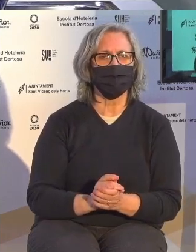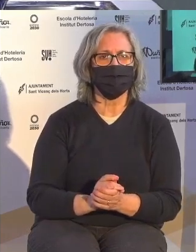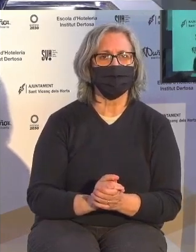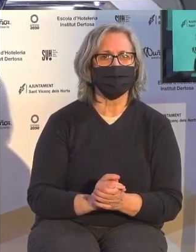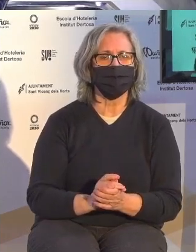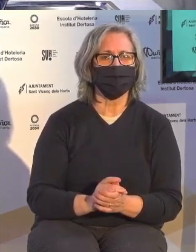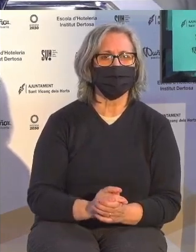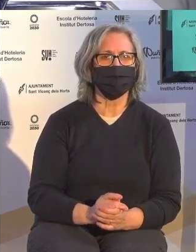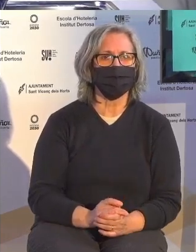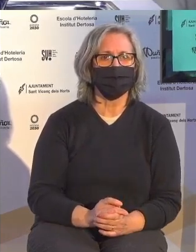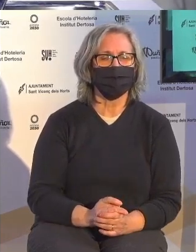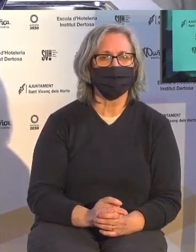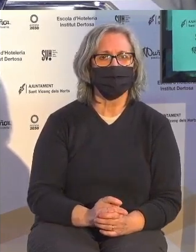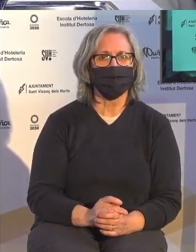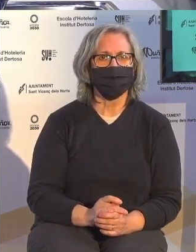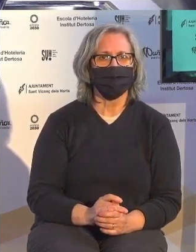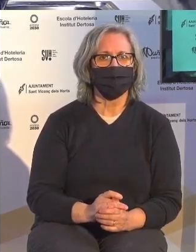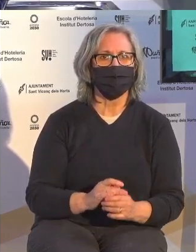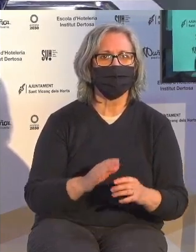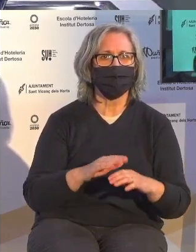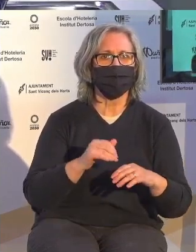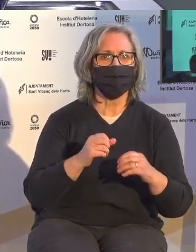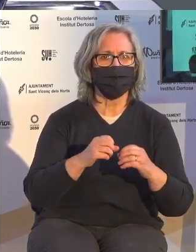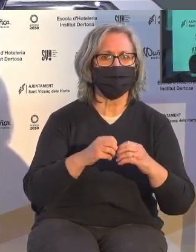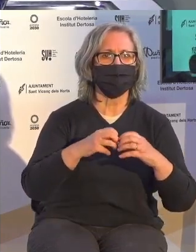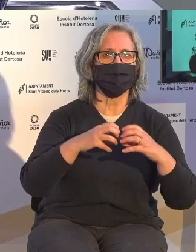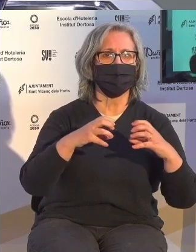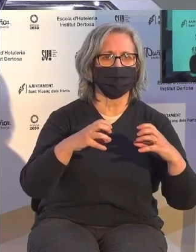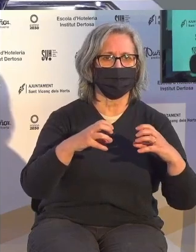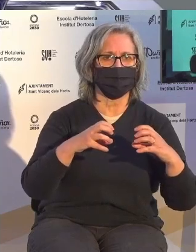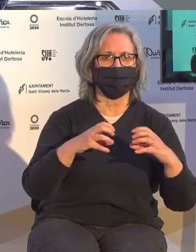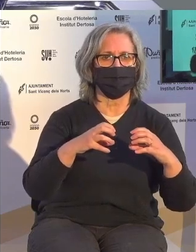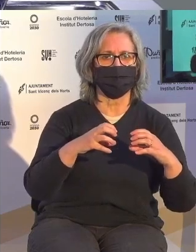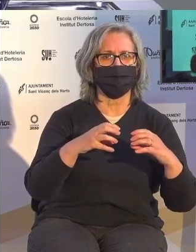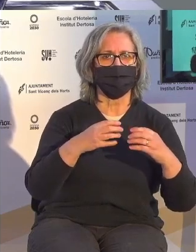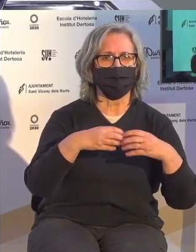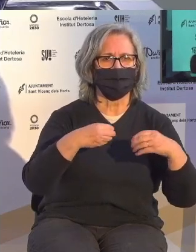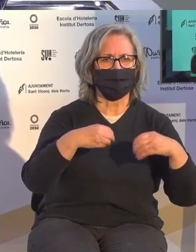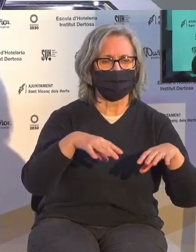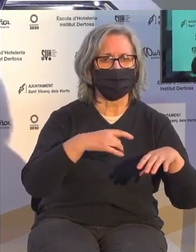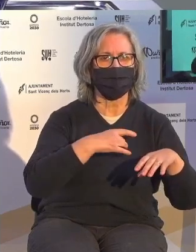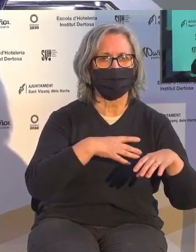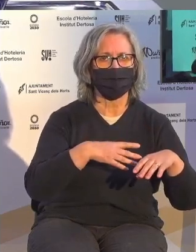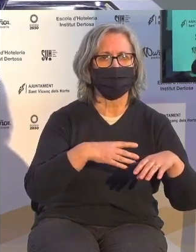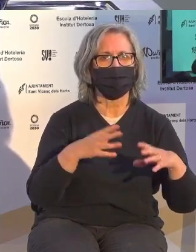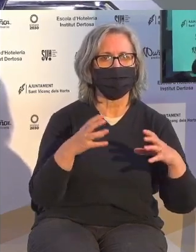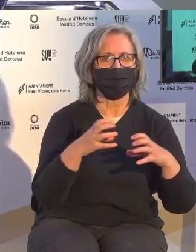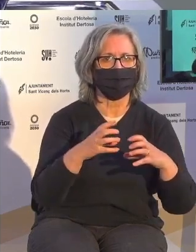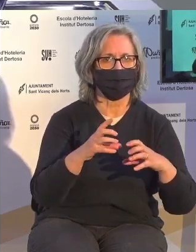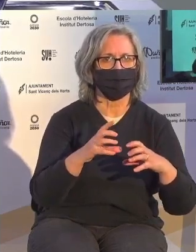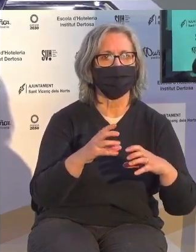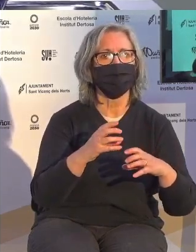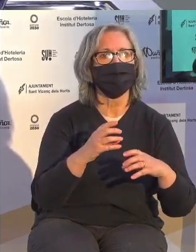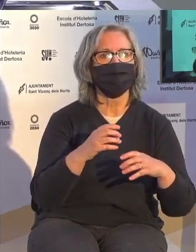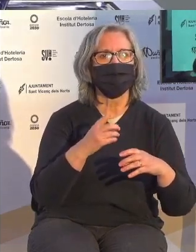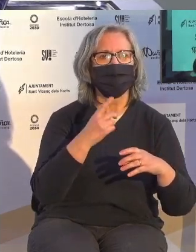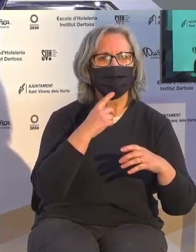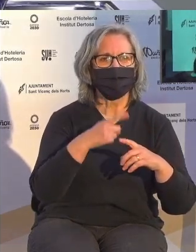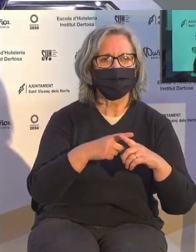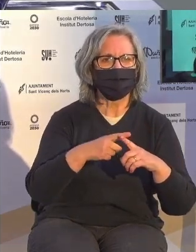la consistencia de las claras de ojos están perfectos para adicionar el azúcar